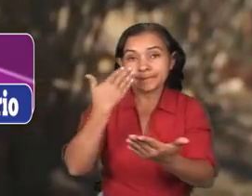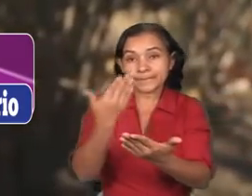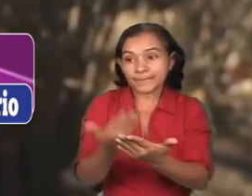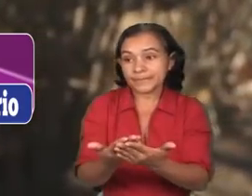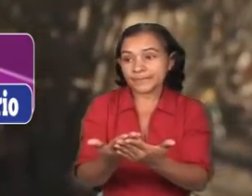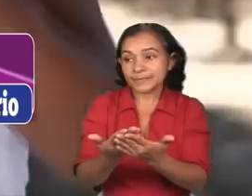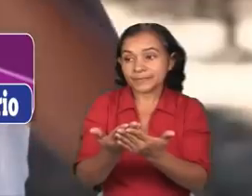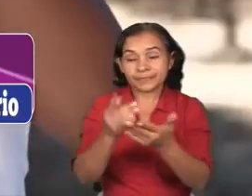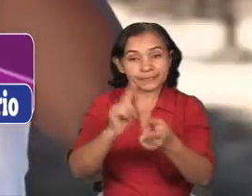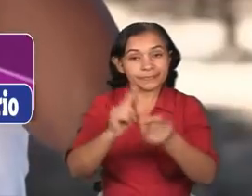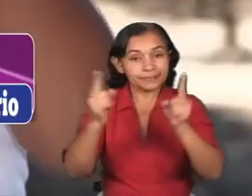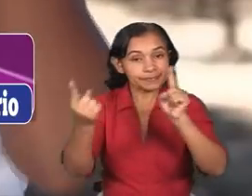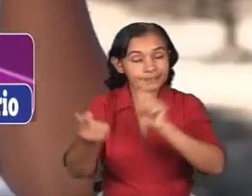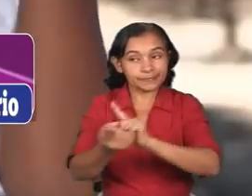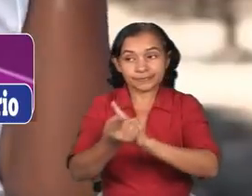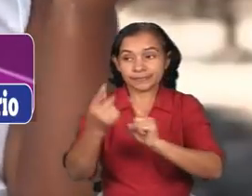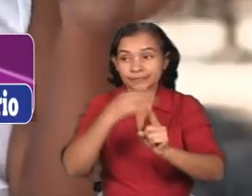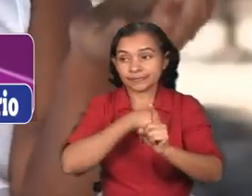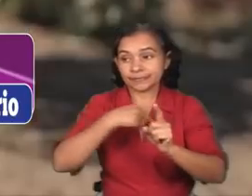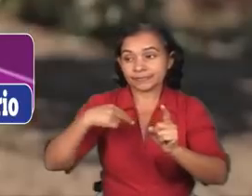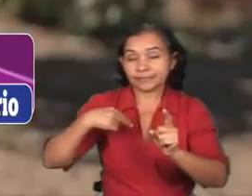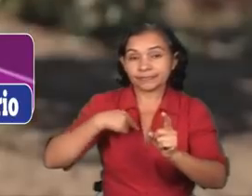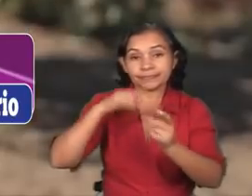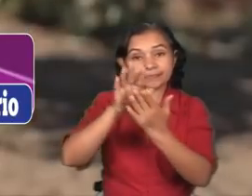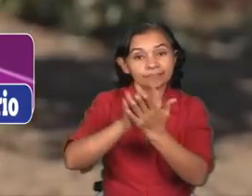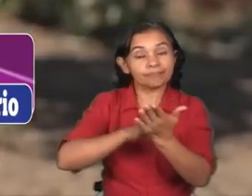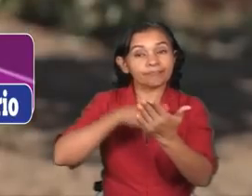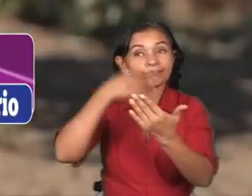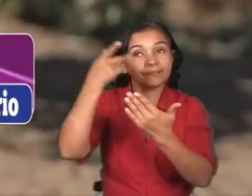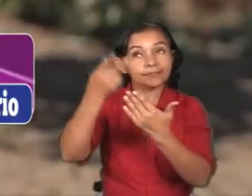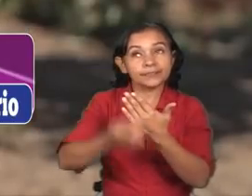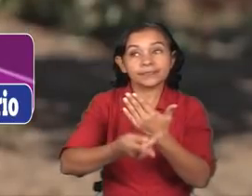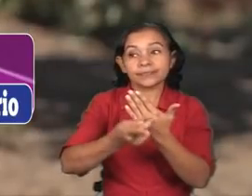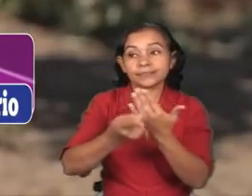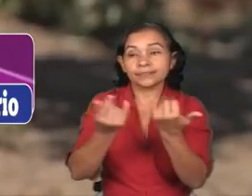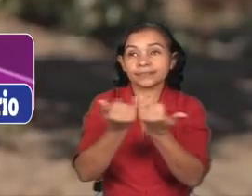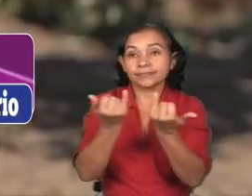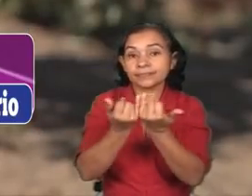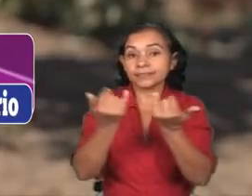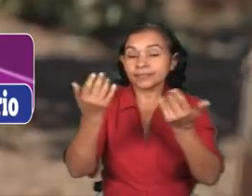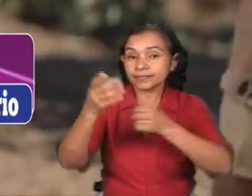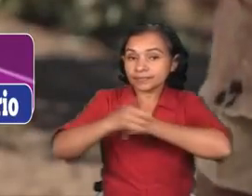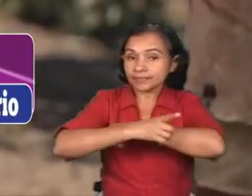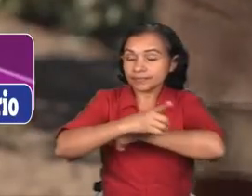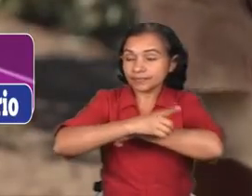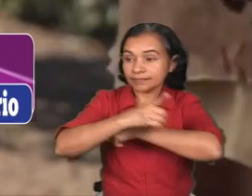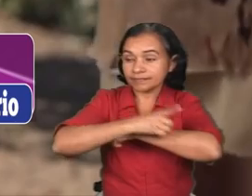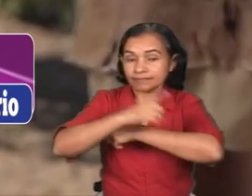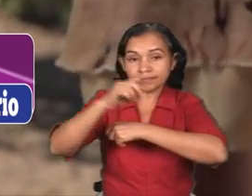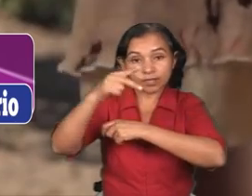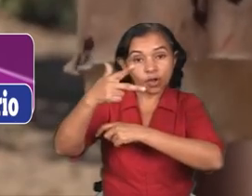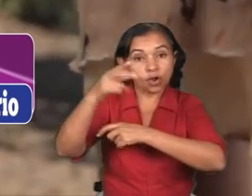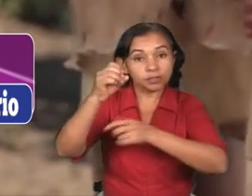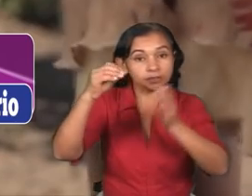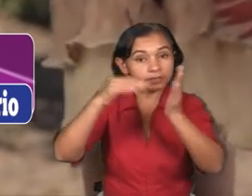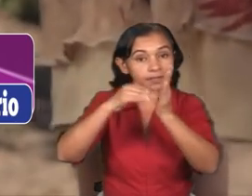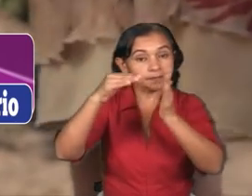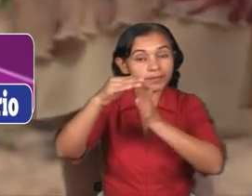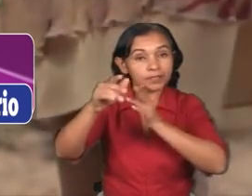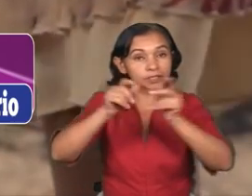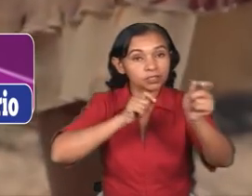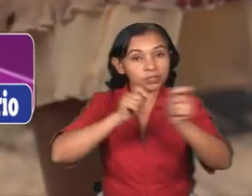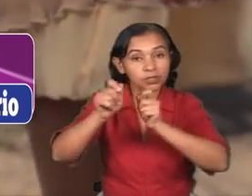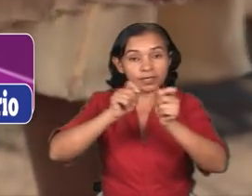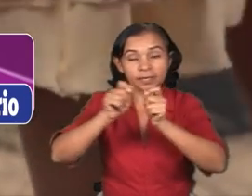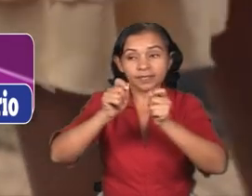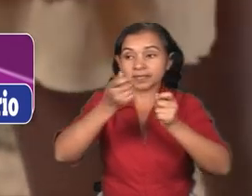gracias a la transparencia con que este gobierno ejecuta, un programa que cuando el gobierno del comandante Daniel llega contaba con 80 millones de dólares de la cooperación de